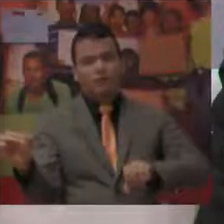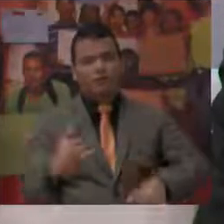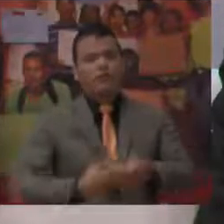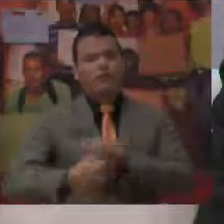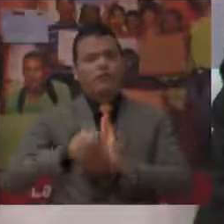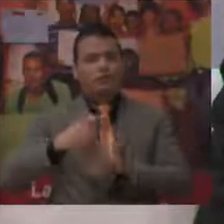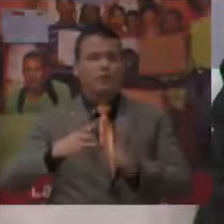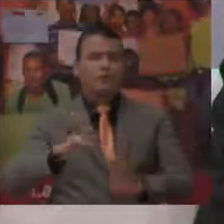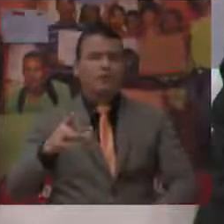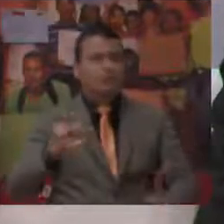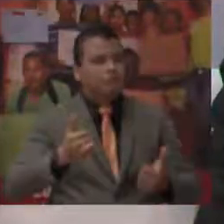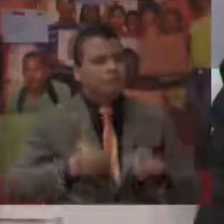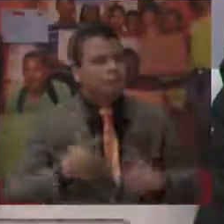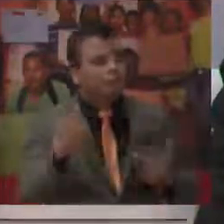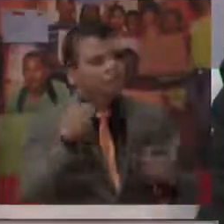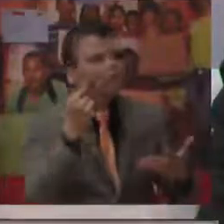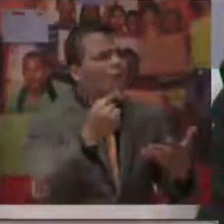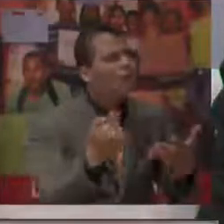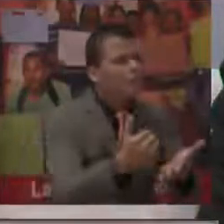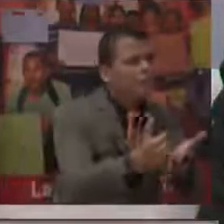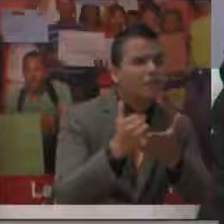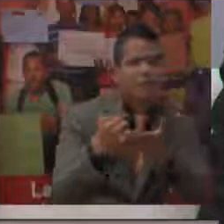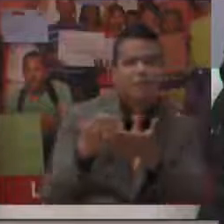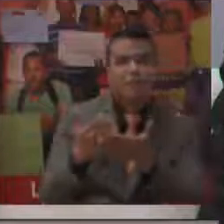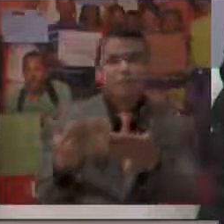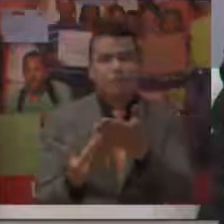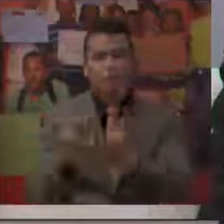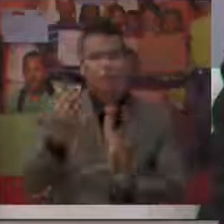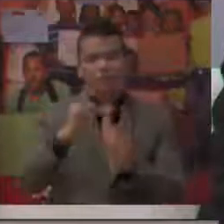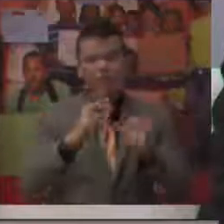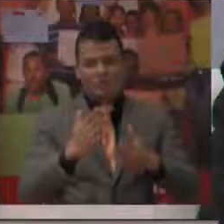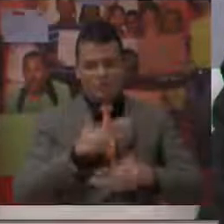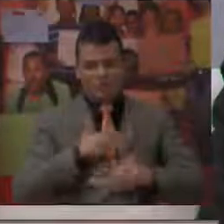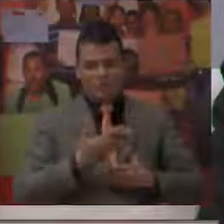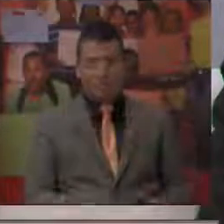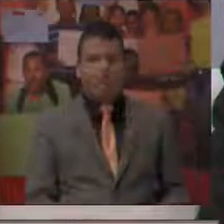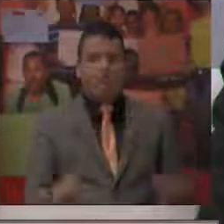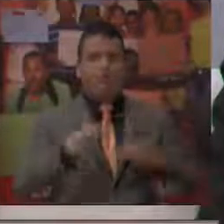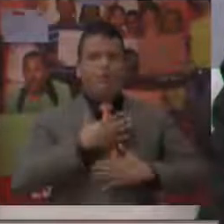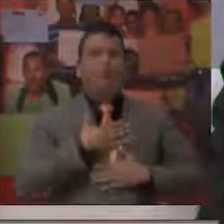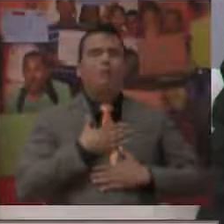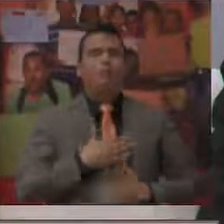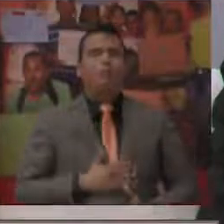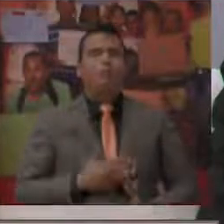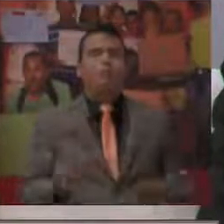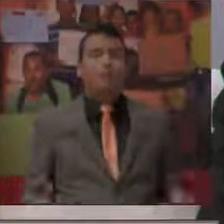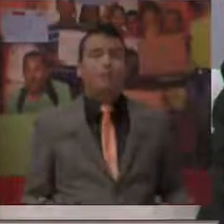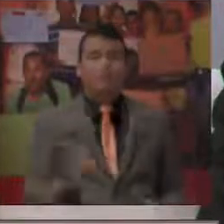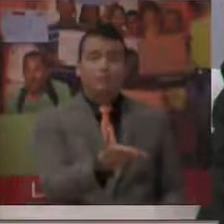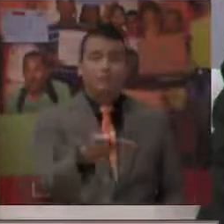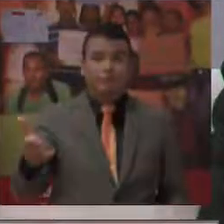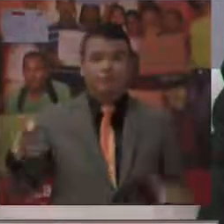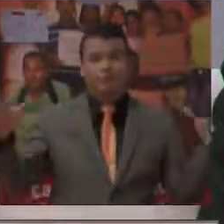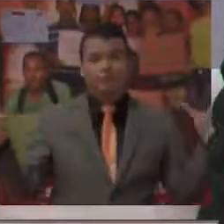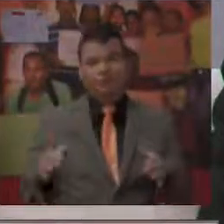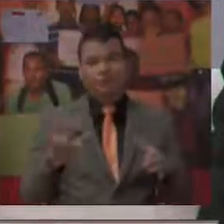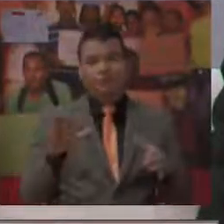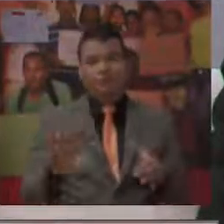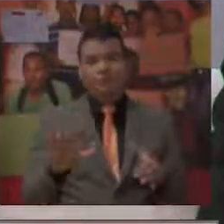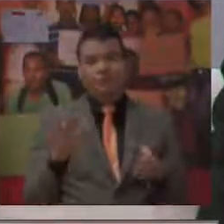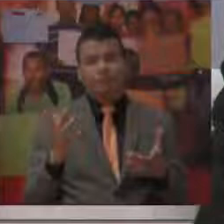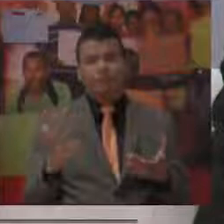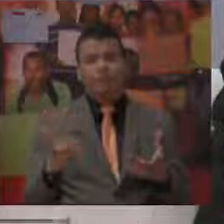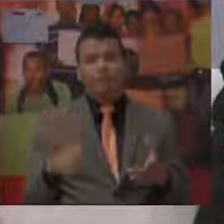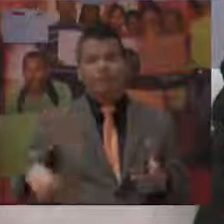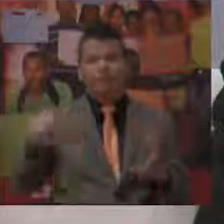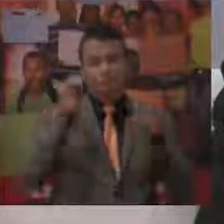traté de aprovechar todas las oportunidades y esta nueva oportunidad que me daba la vida y ustedes pues como